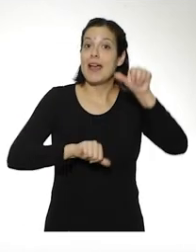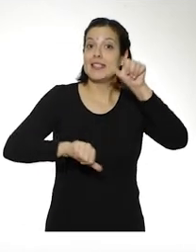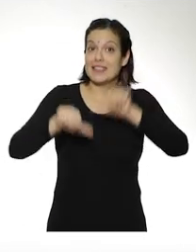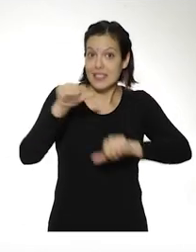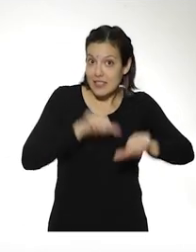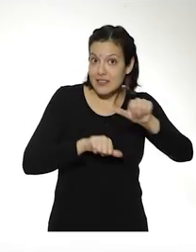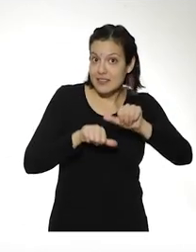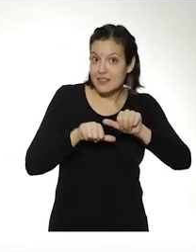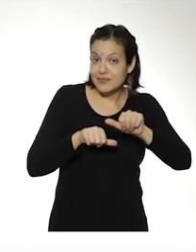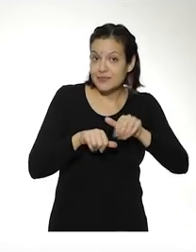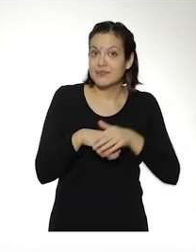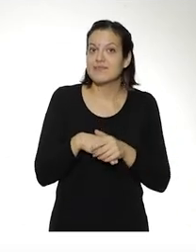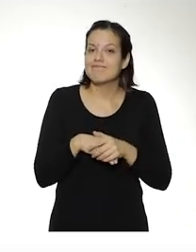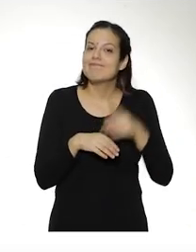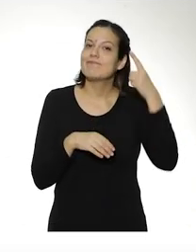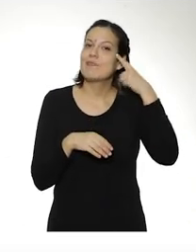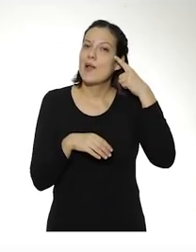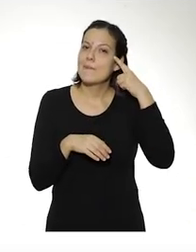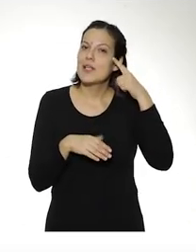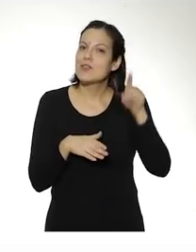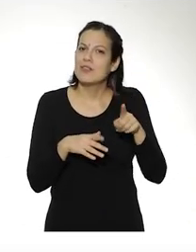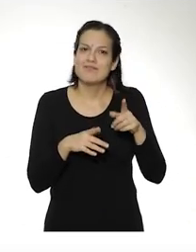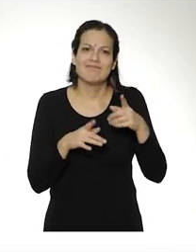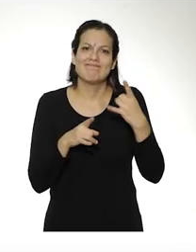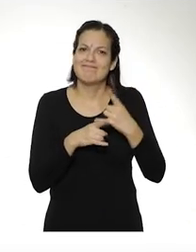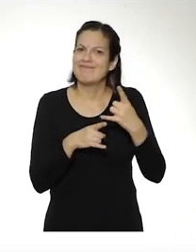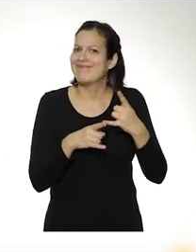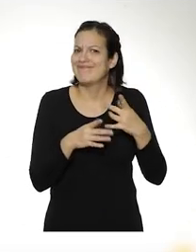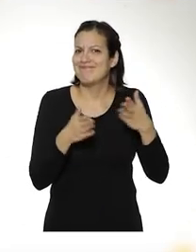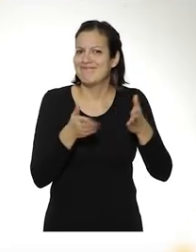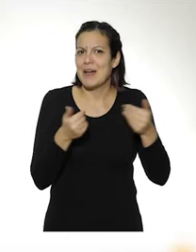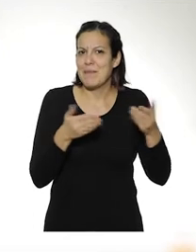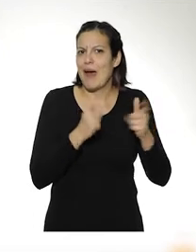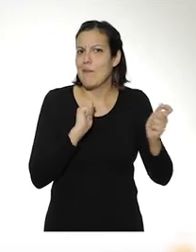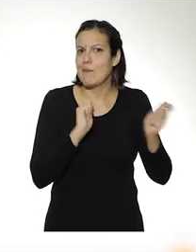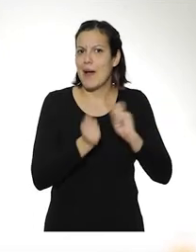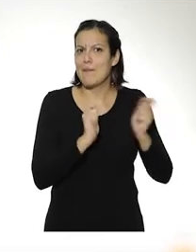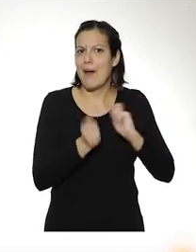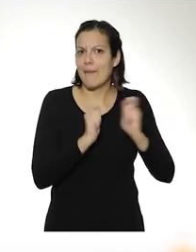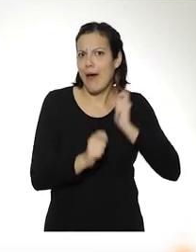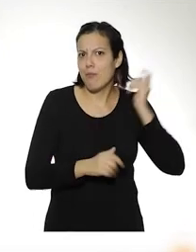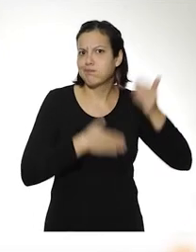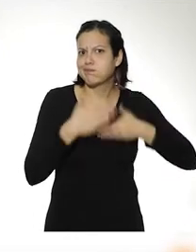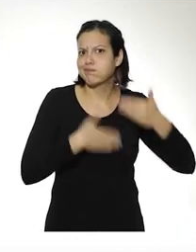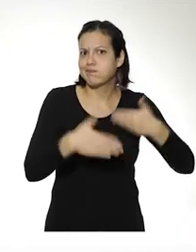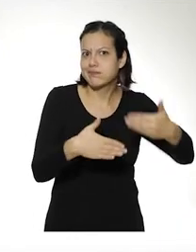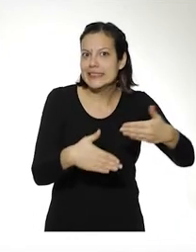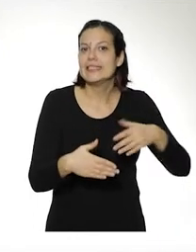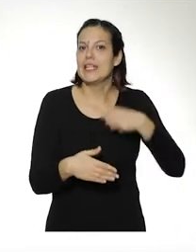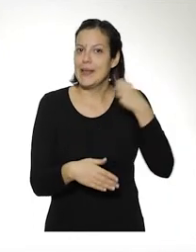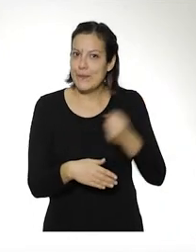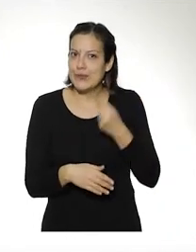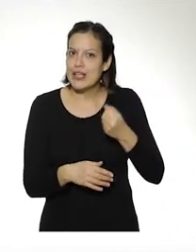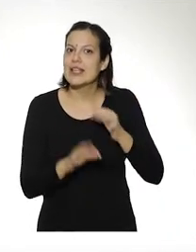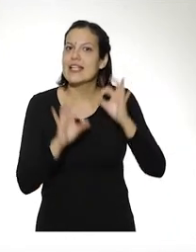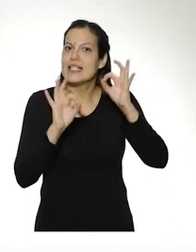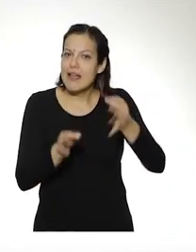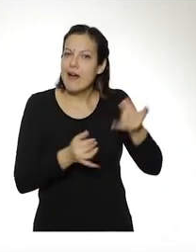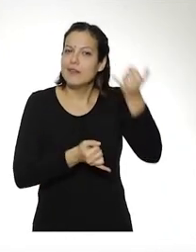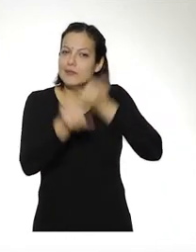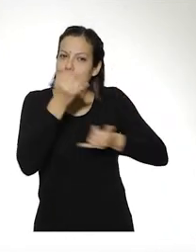ciencia, creo que es algo que evoluciona y cambia constantemente y es importante estar informados